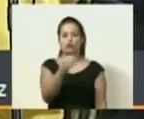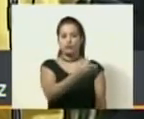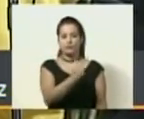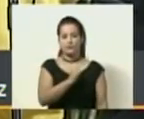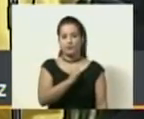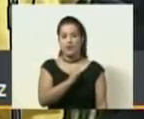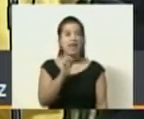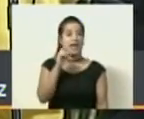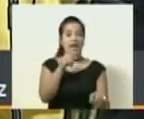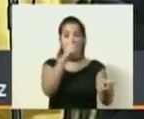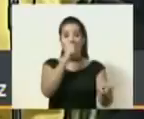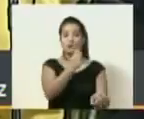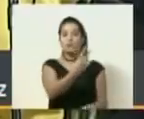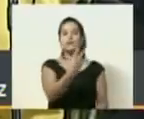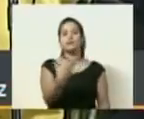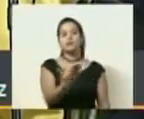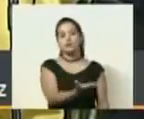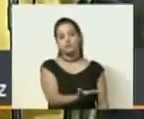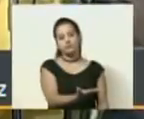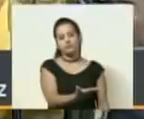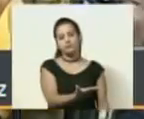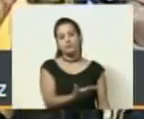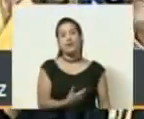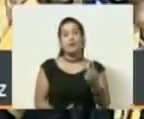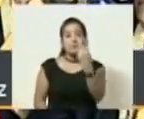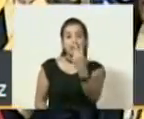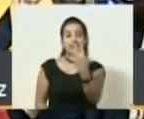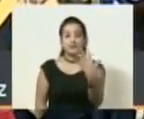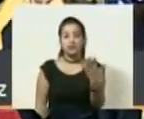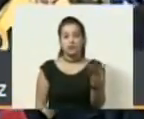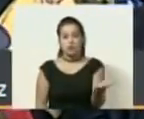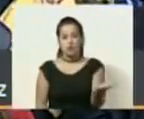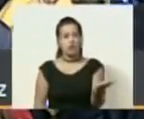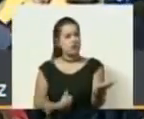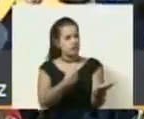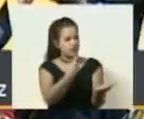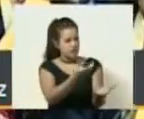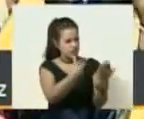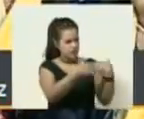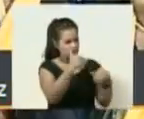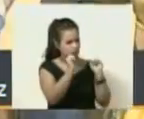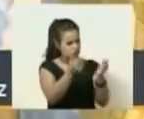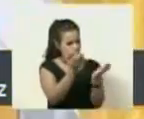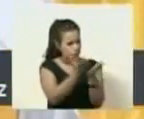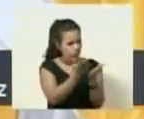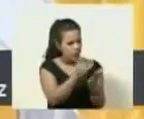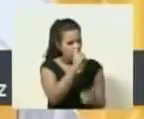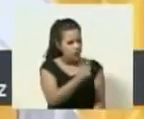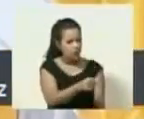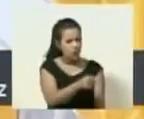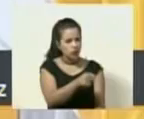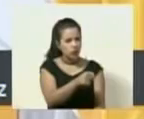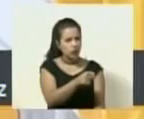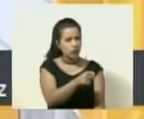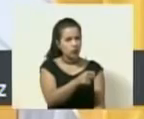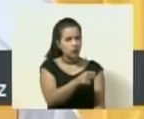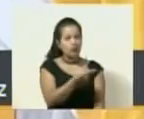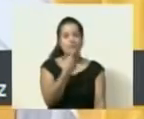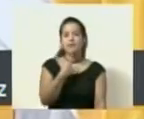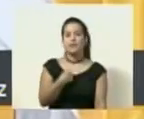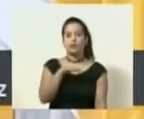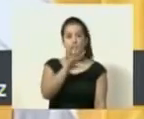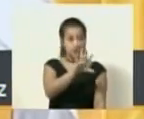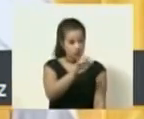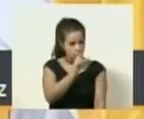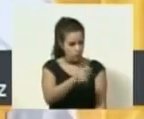Pedro tiene 25 años. Yo le dije, ¿a qué edad empezaste a estudiar medicina? A los